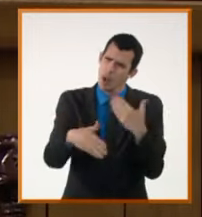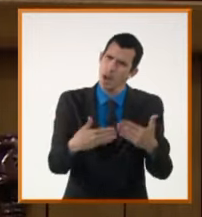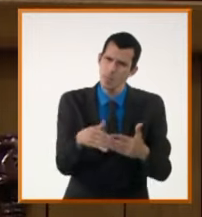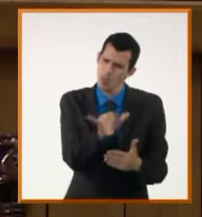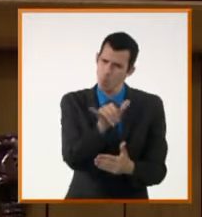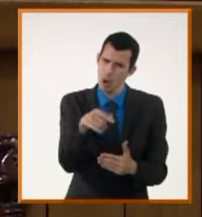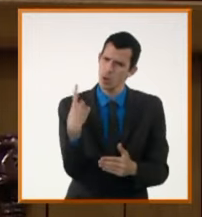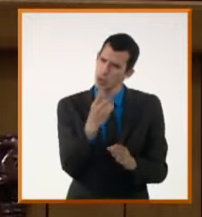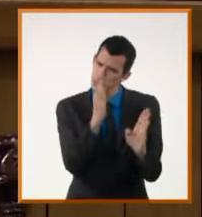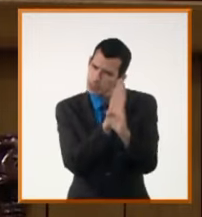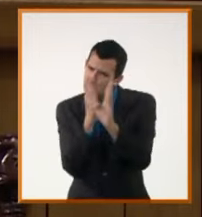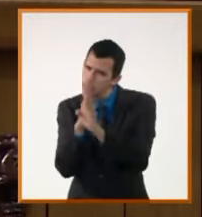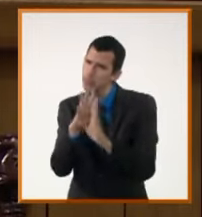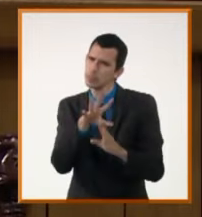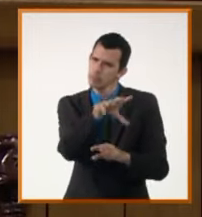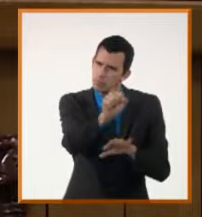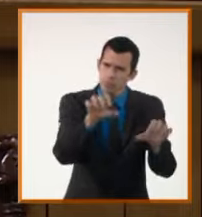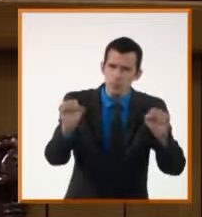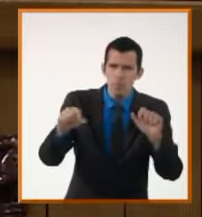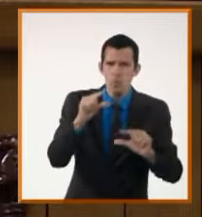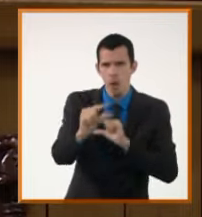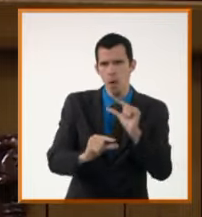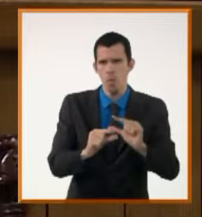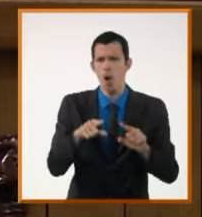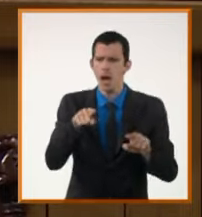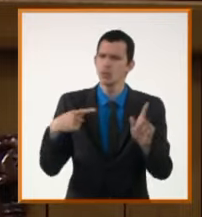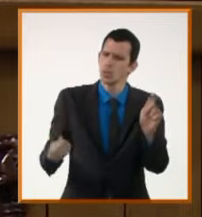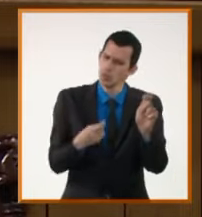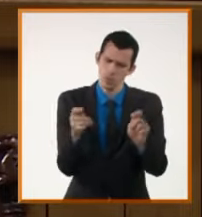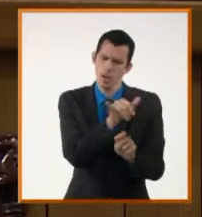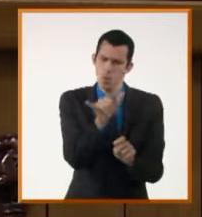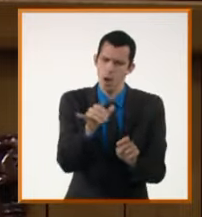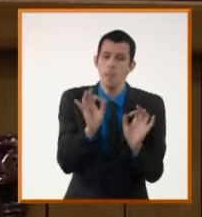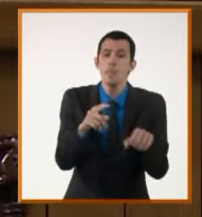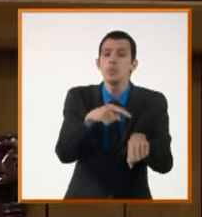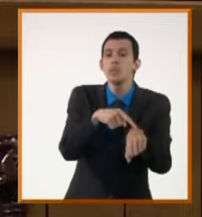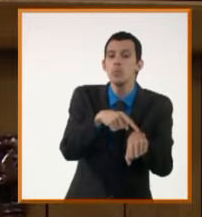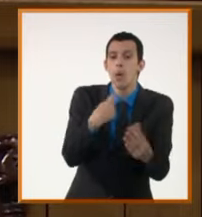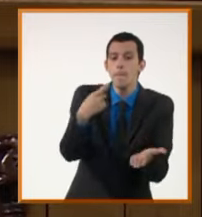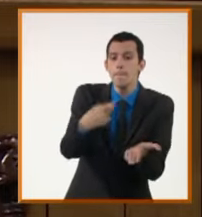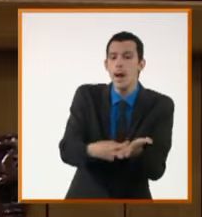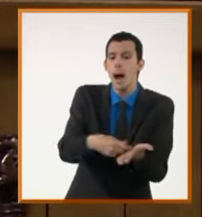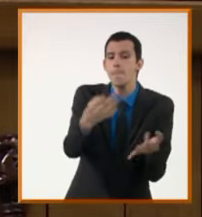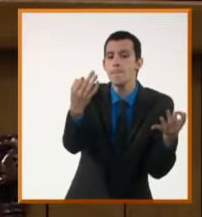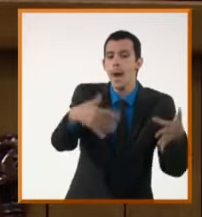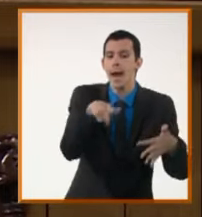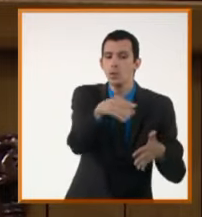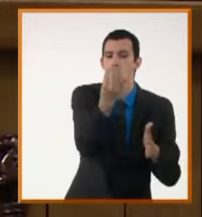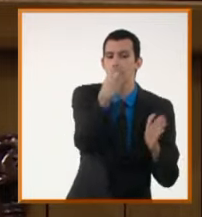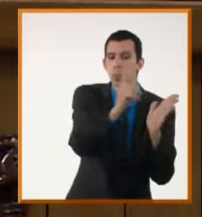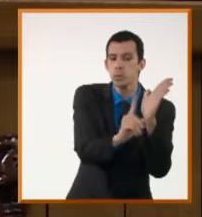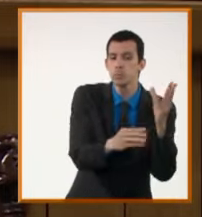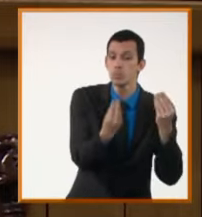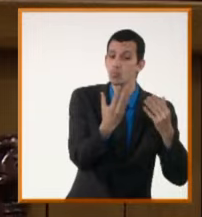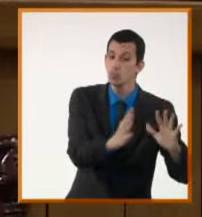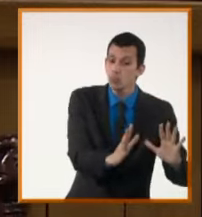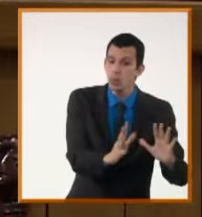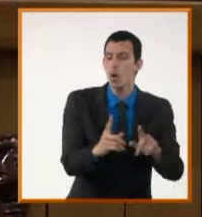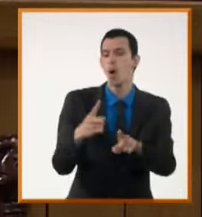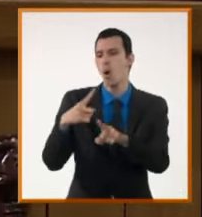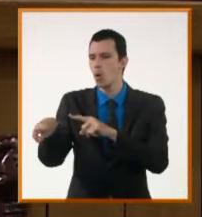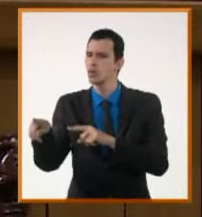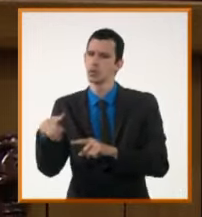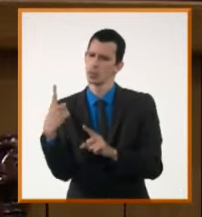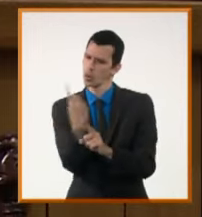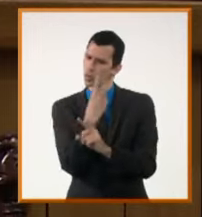también tenemos que uno de los problemas que hemos luchado mucho y se han hecho grandes esfuerzos e inversiones para garantizar la estabilidad del